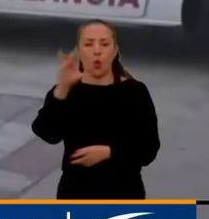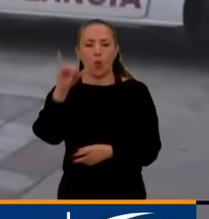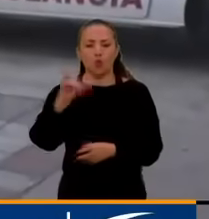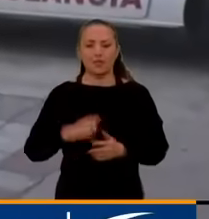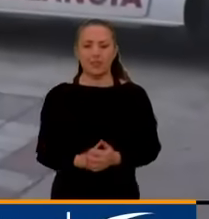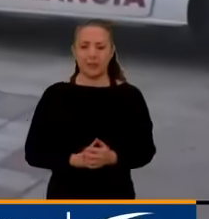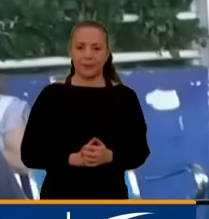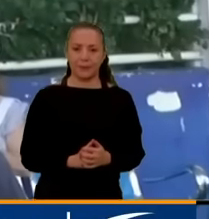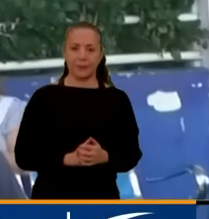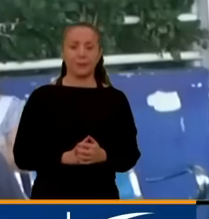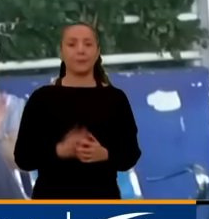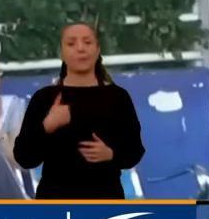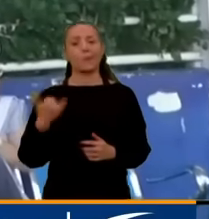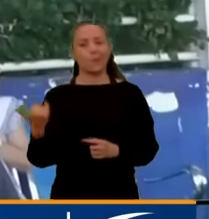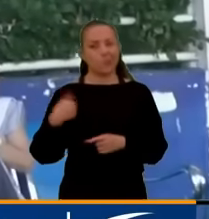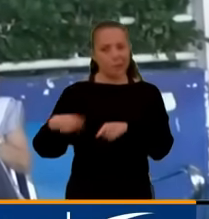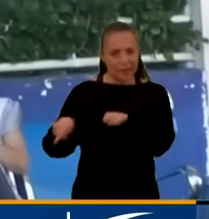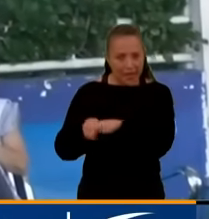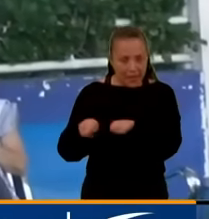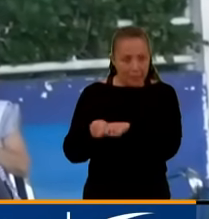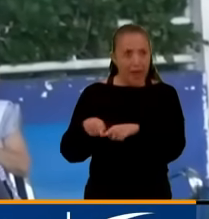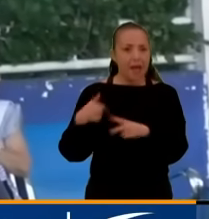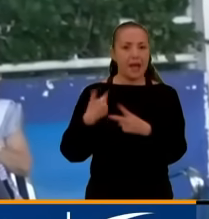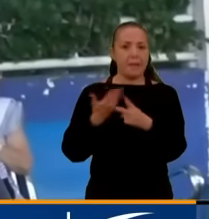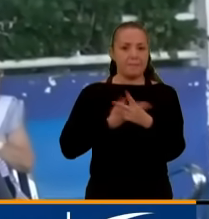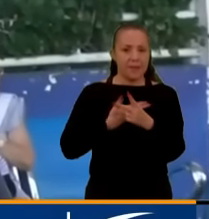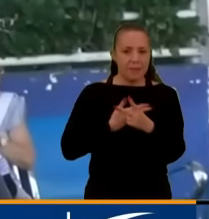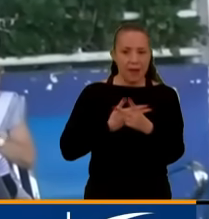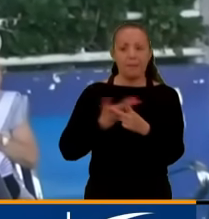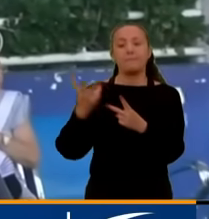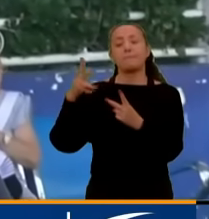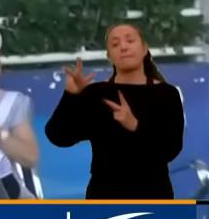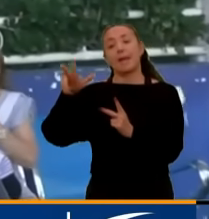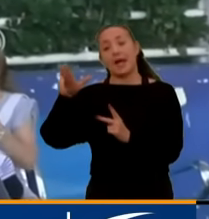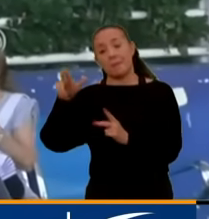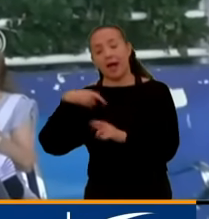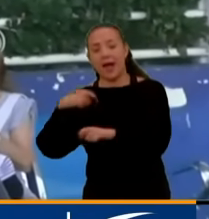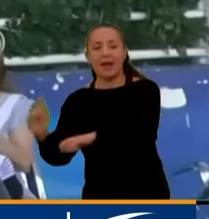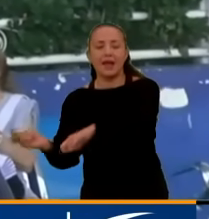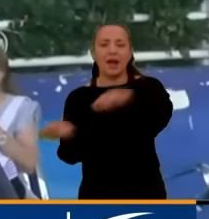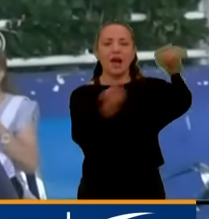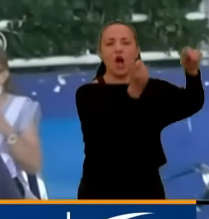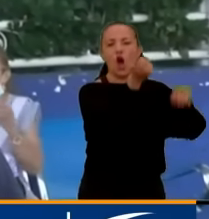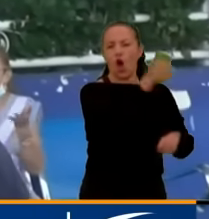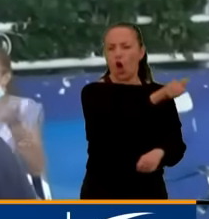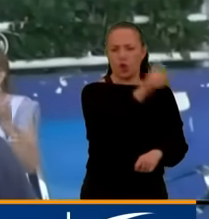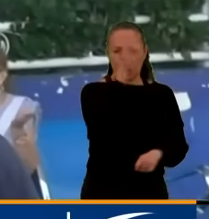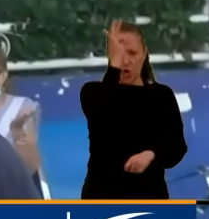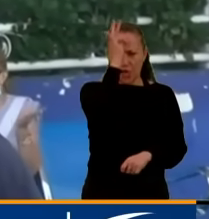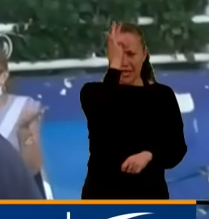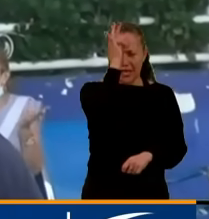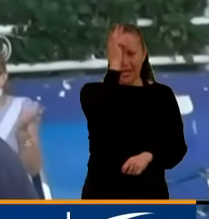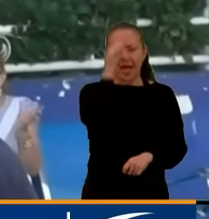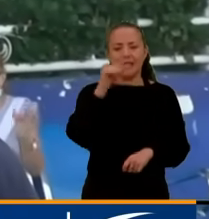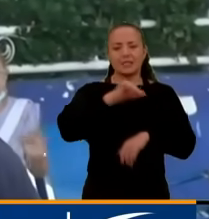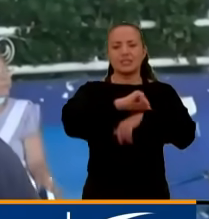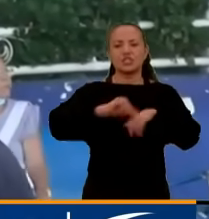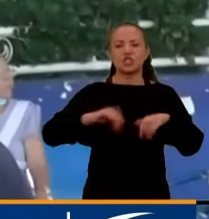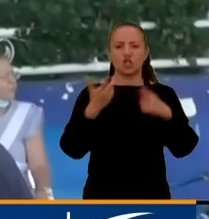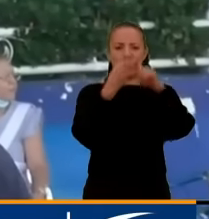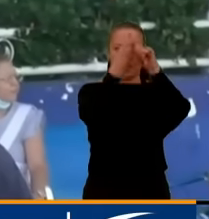está mi hermana, está mi mamá. Mi hermana acaba de ser trasladada para la clínica Laura Daniela, que tiene una cirugía en la